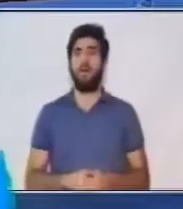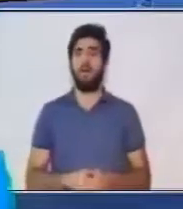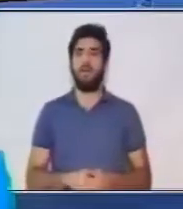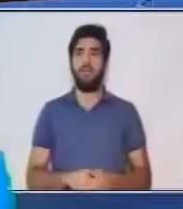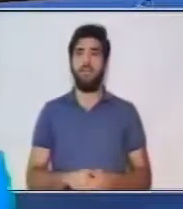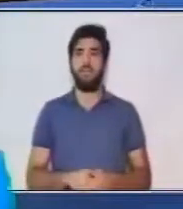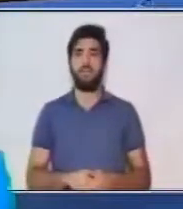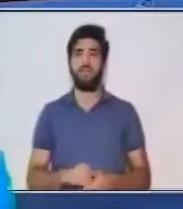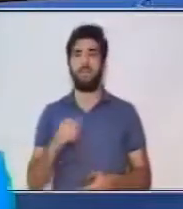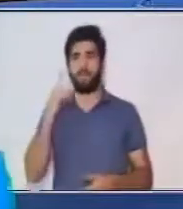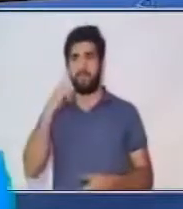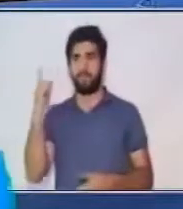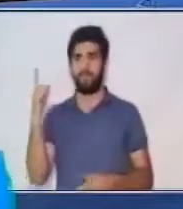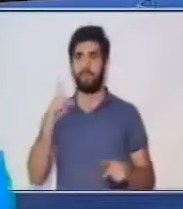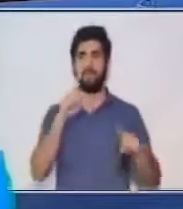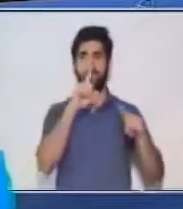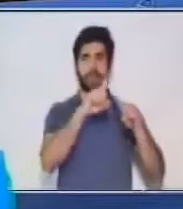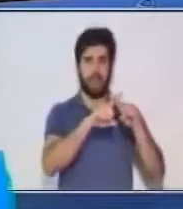X